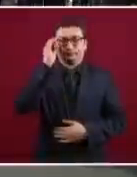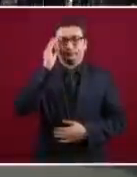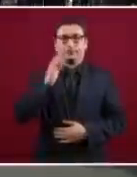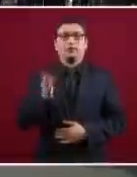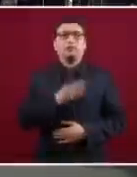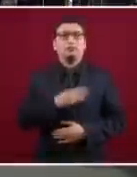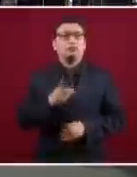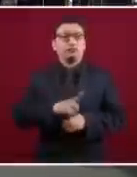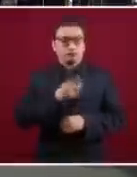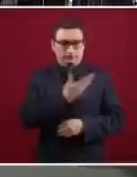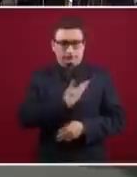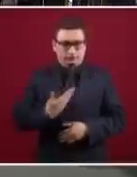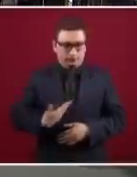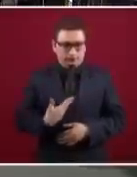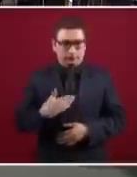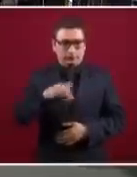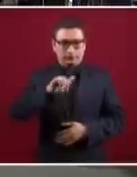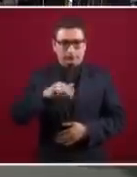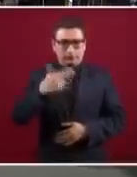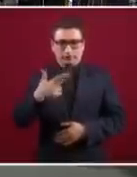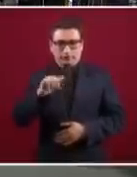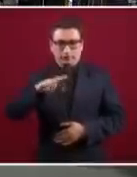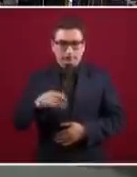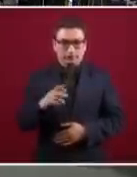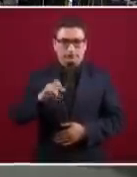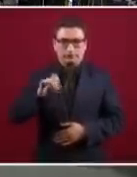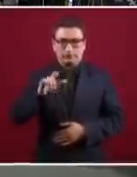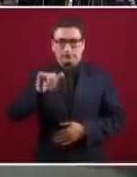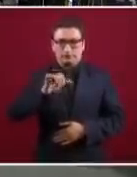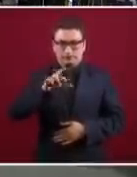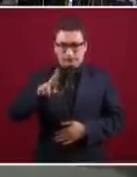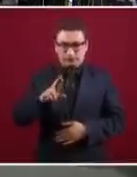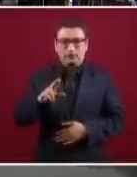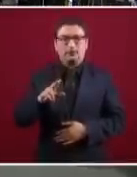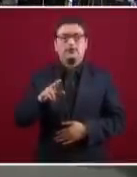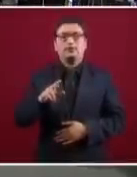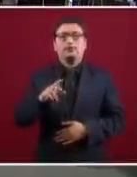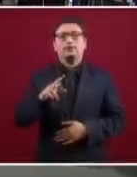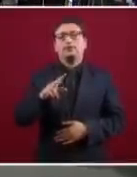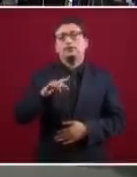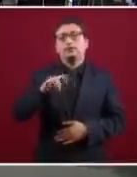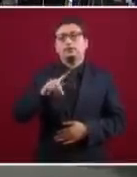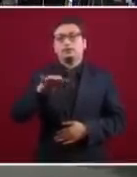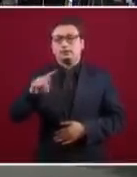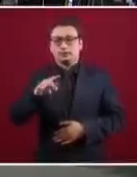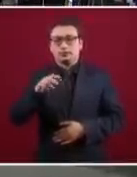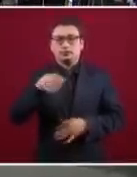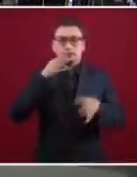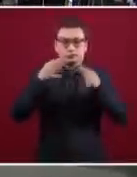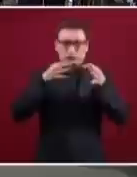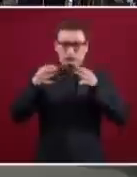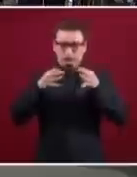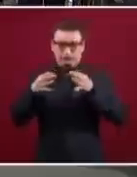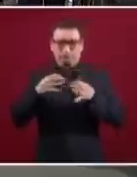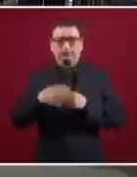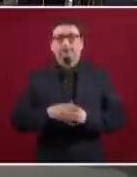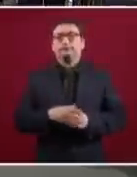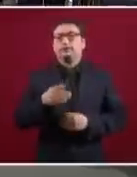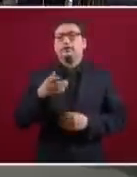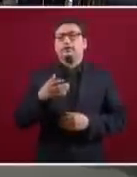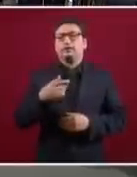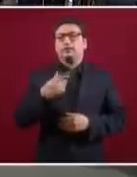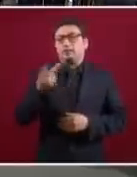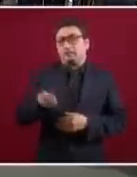buen día presidente hans al azar de 7 m noticias grupo líticos o que lo virtual la pregunta sería